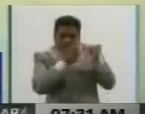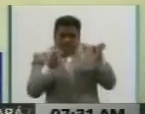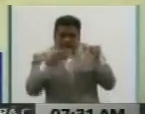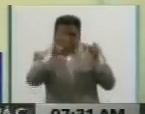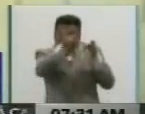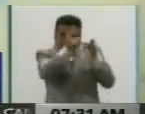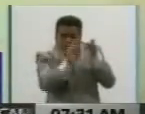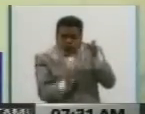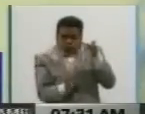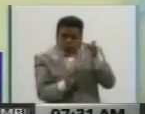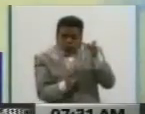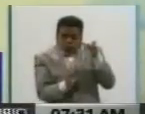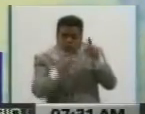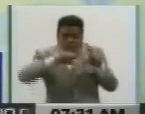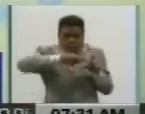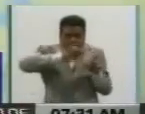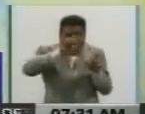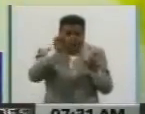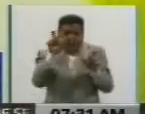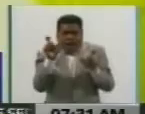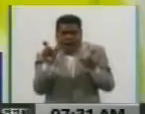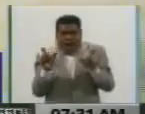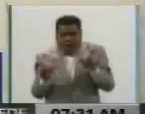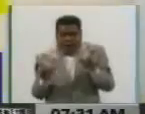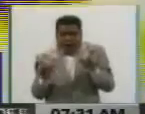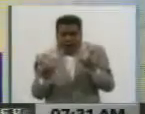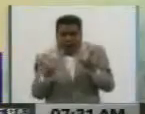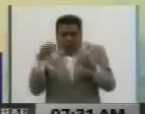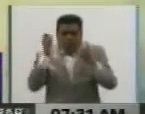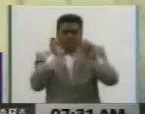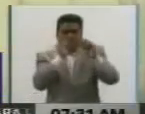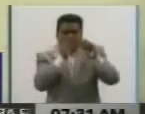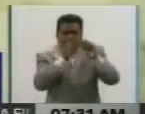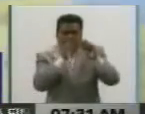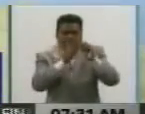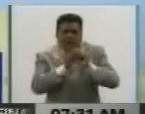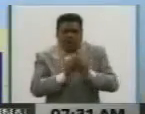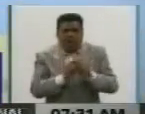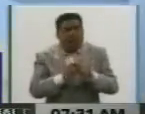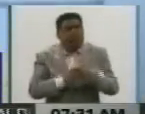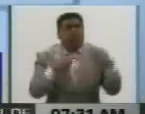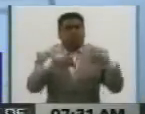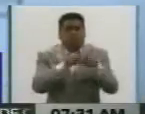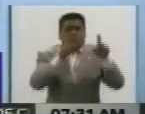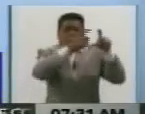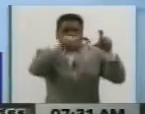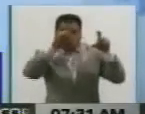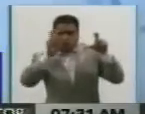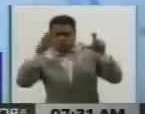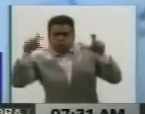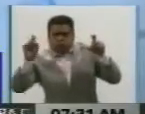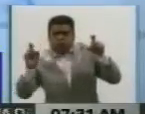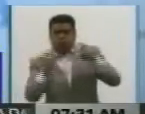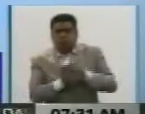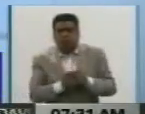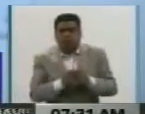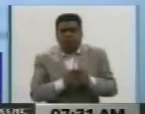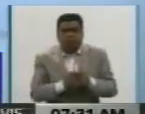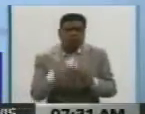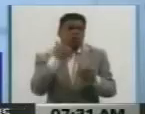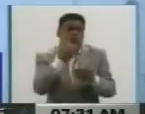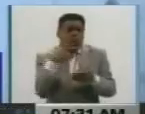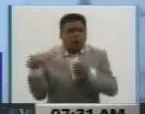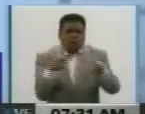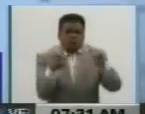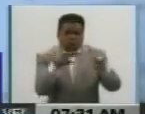arco minero, el cinturón gasífero del Caribe, Caribe Atlántico,